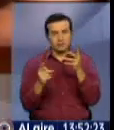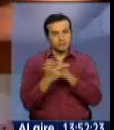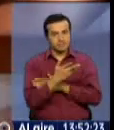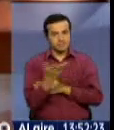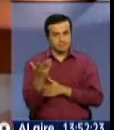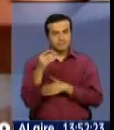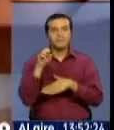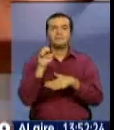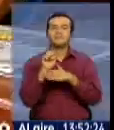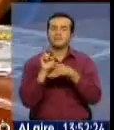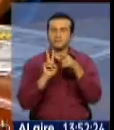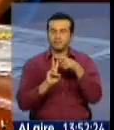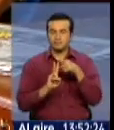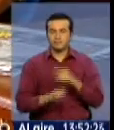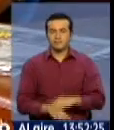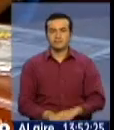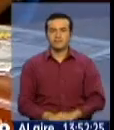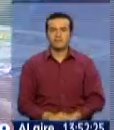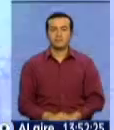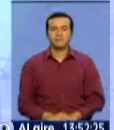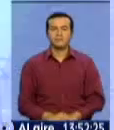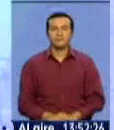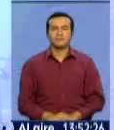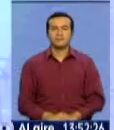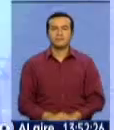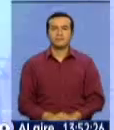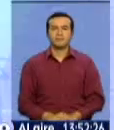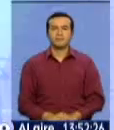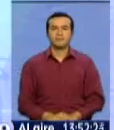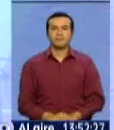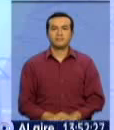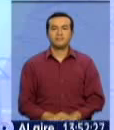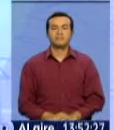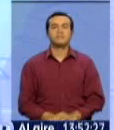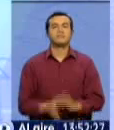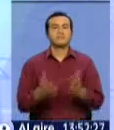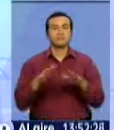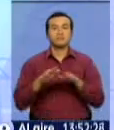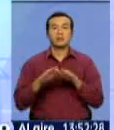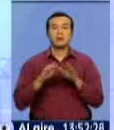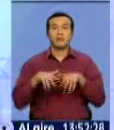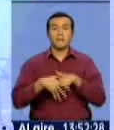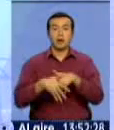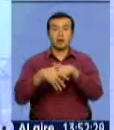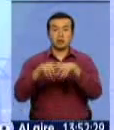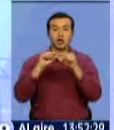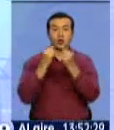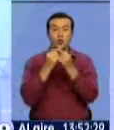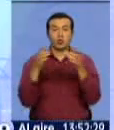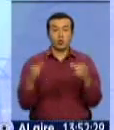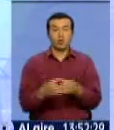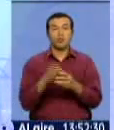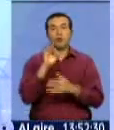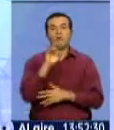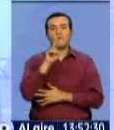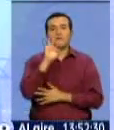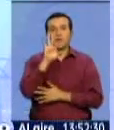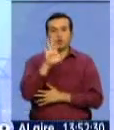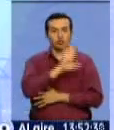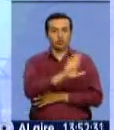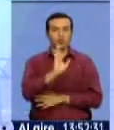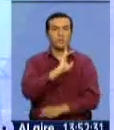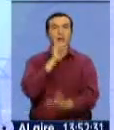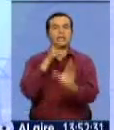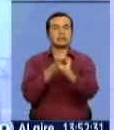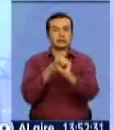misma. Guadalupe Ayoví, Ecuador TV. Y un día después de la marcha convocada por el Frente Unitario de Trabajadores, quienes